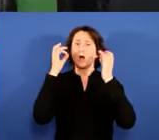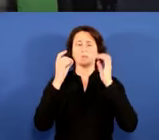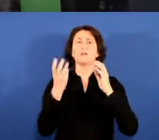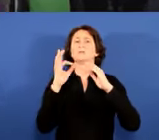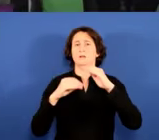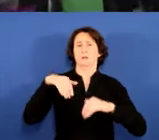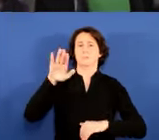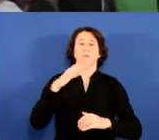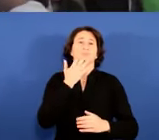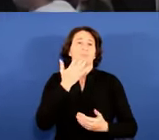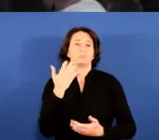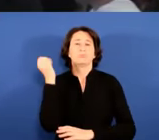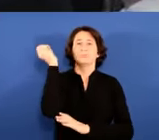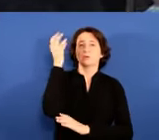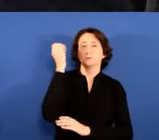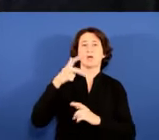su página